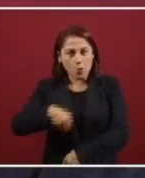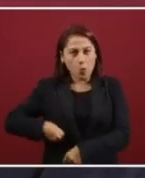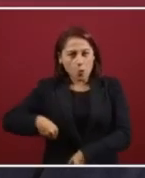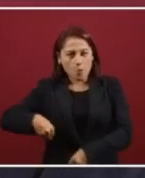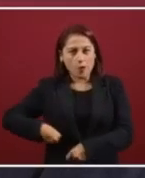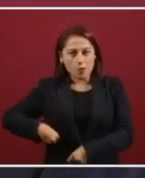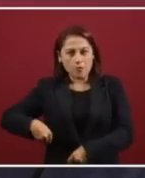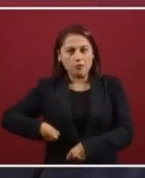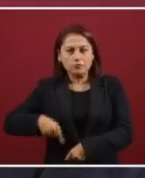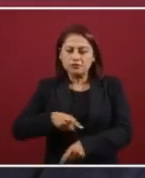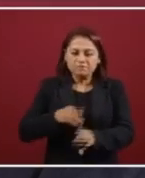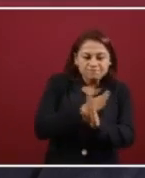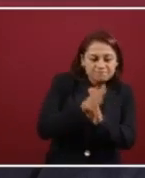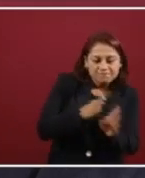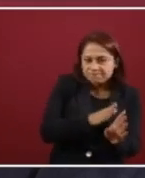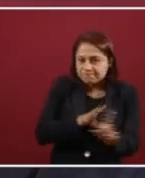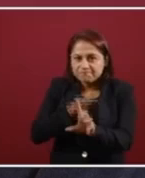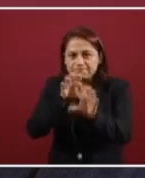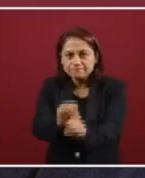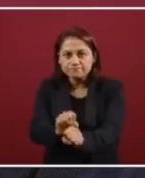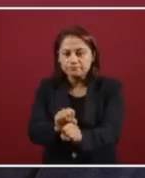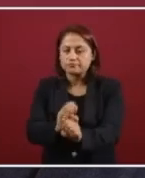los